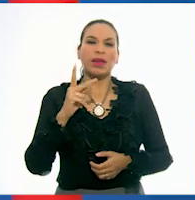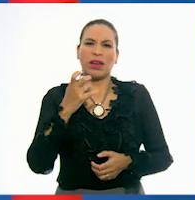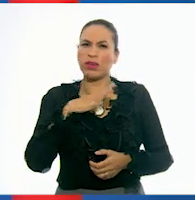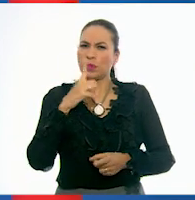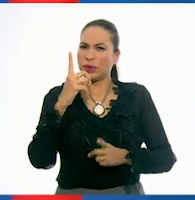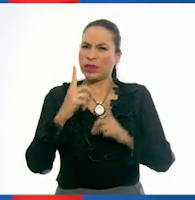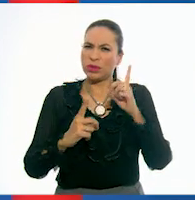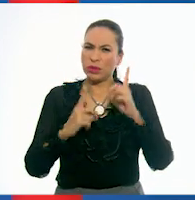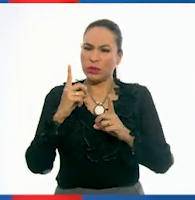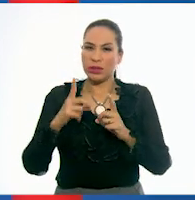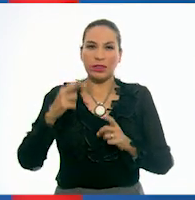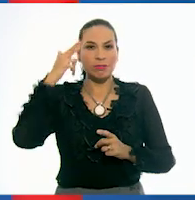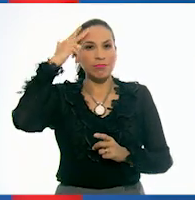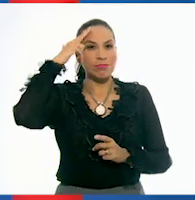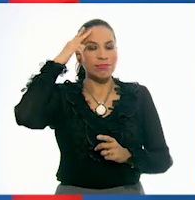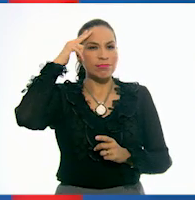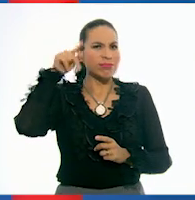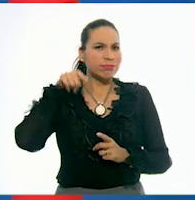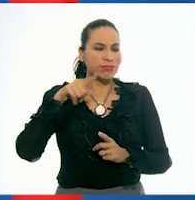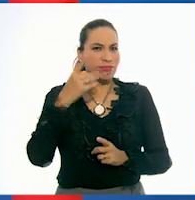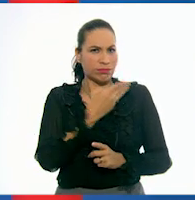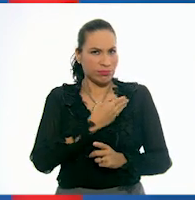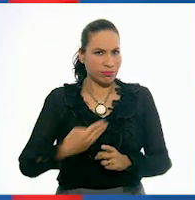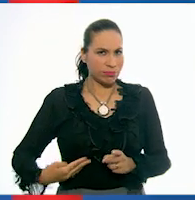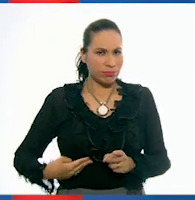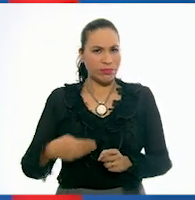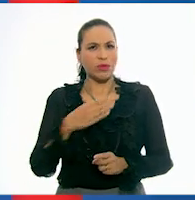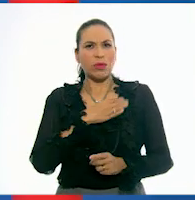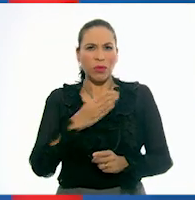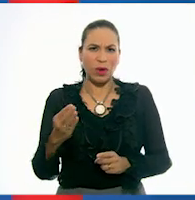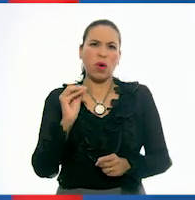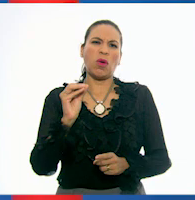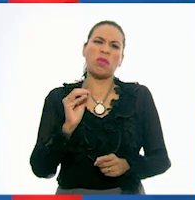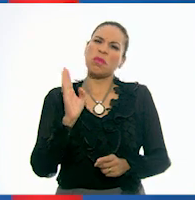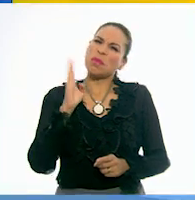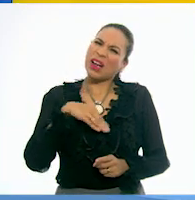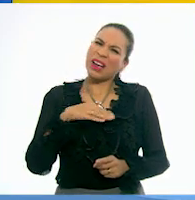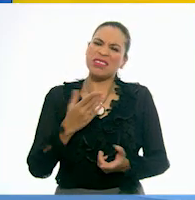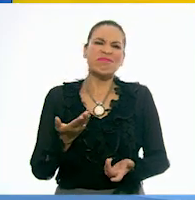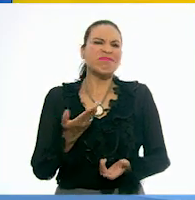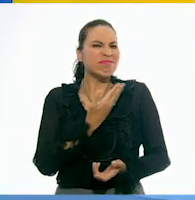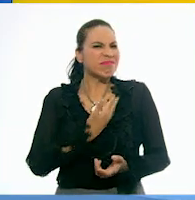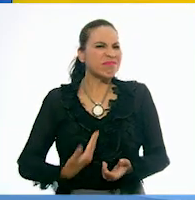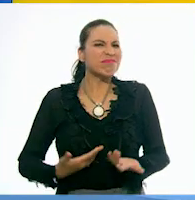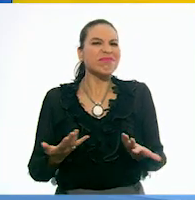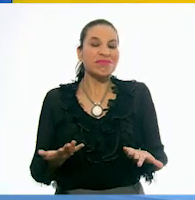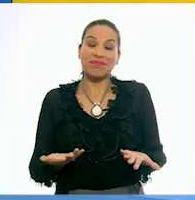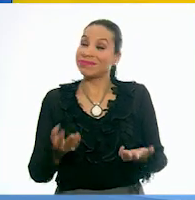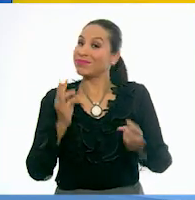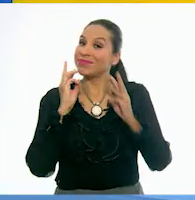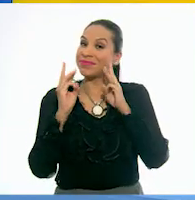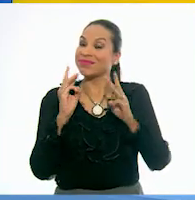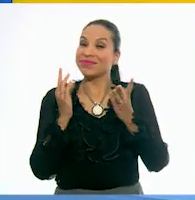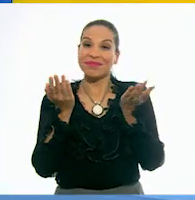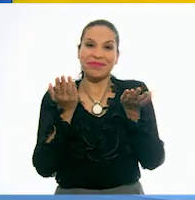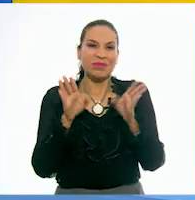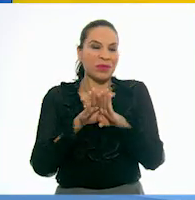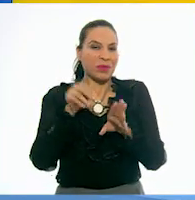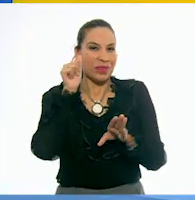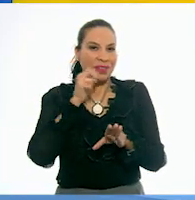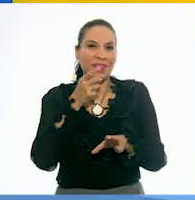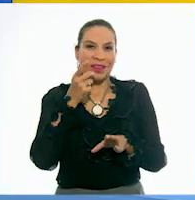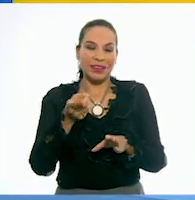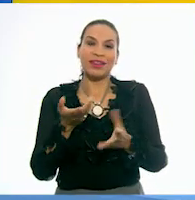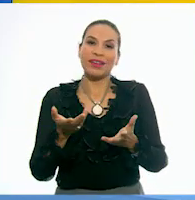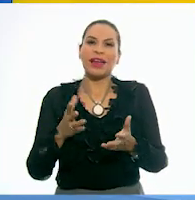duda. ¿Porfirio Díaz fue un buen presidente o un mal presidente? ¡Wow! Pues, como siempre